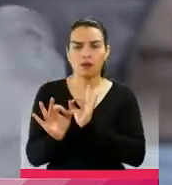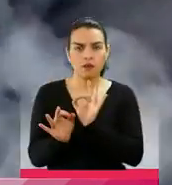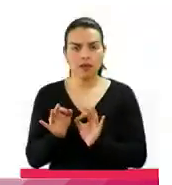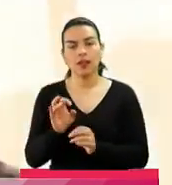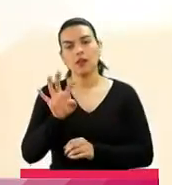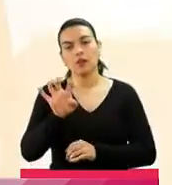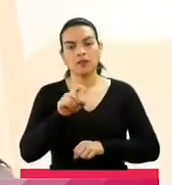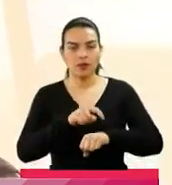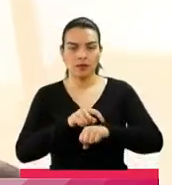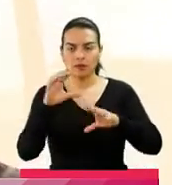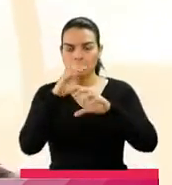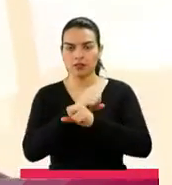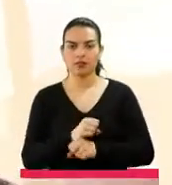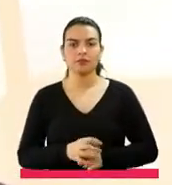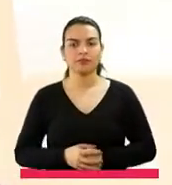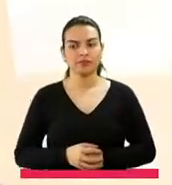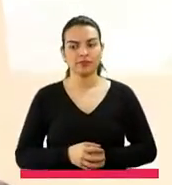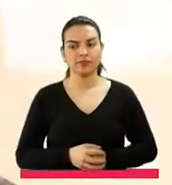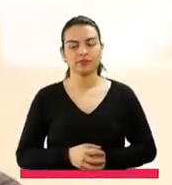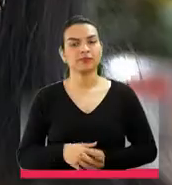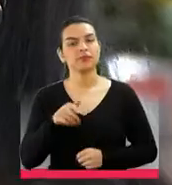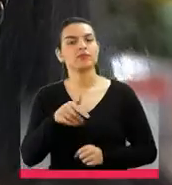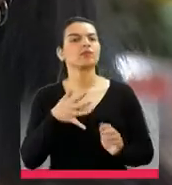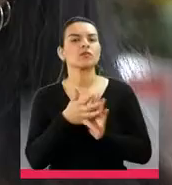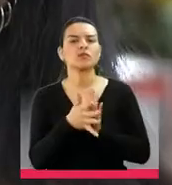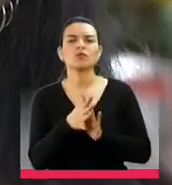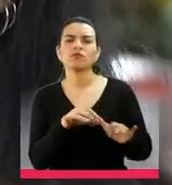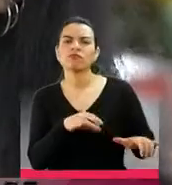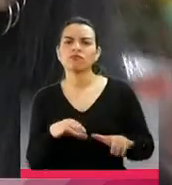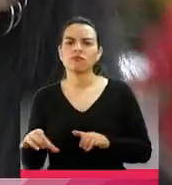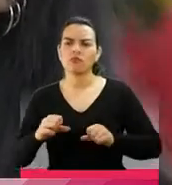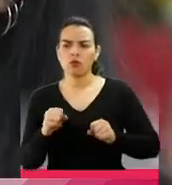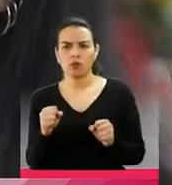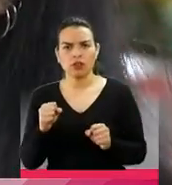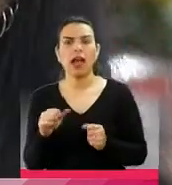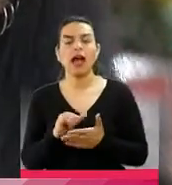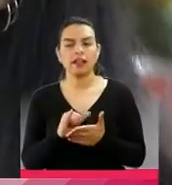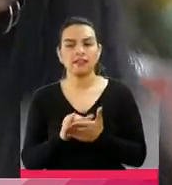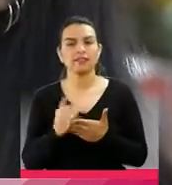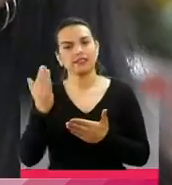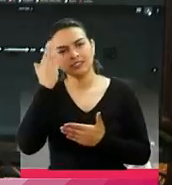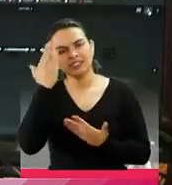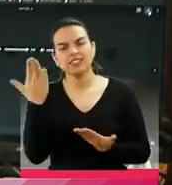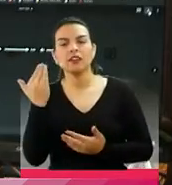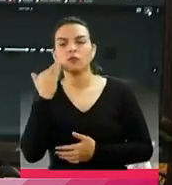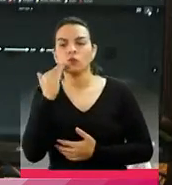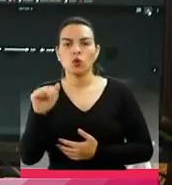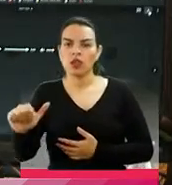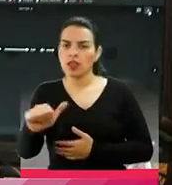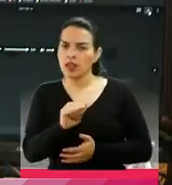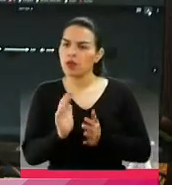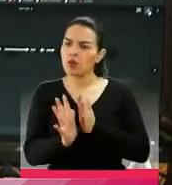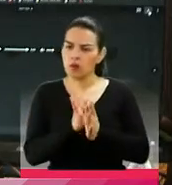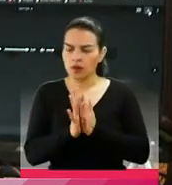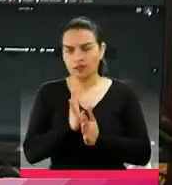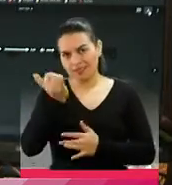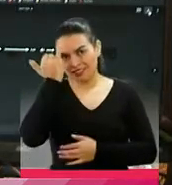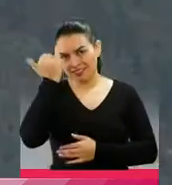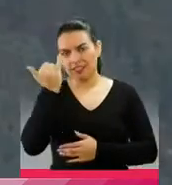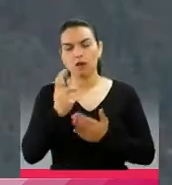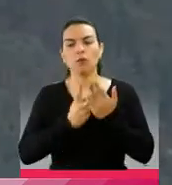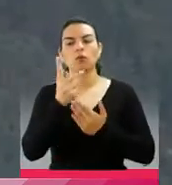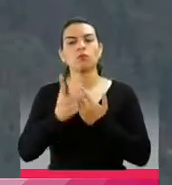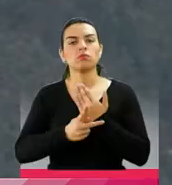noche y en crónicas capital conoceremos la ciudad en voz de mujer es una iniciativa creada por un grupo de activistas